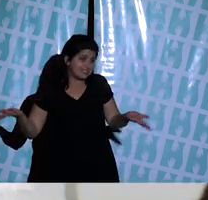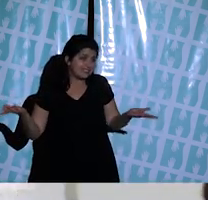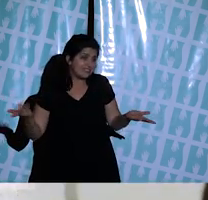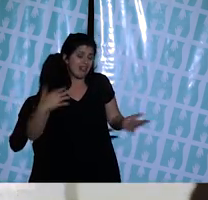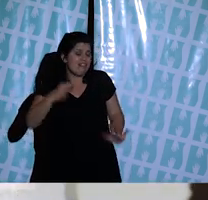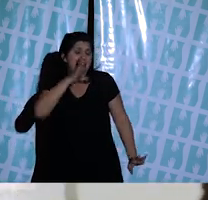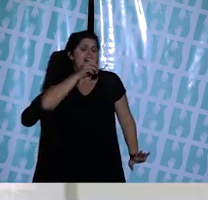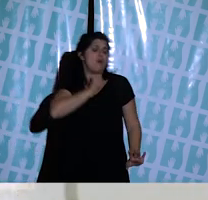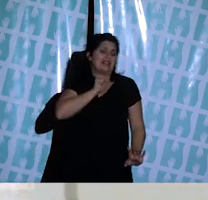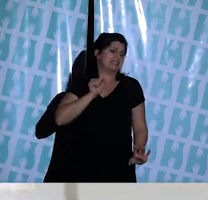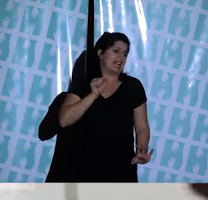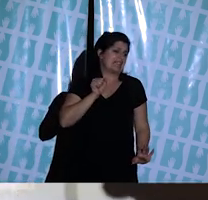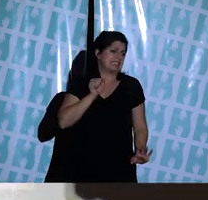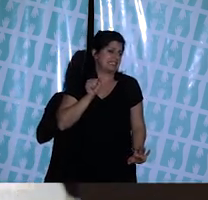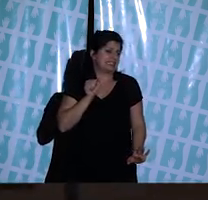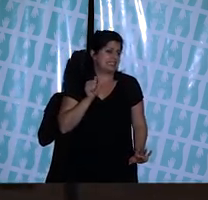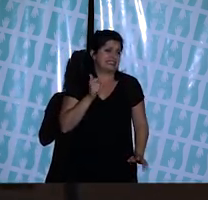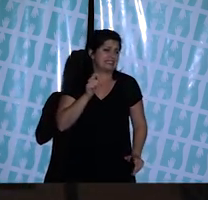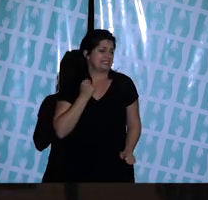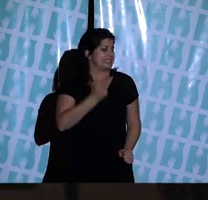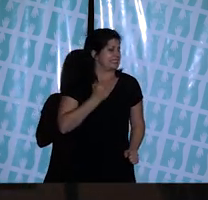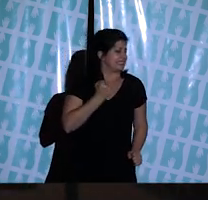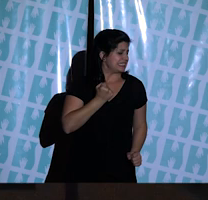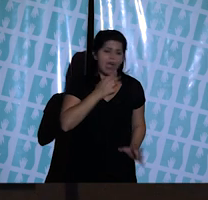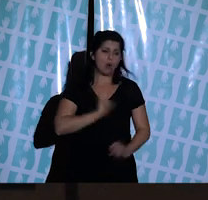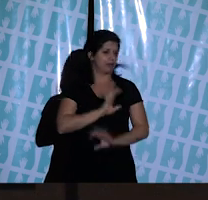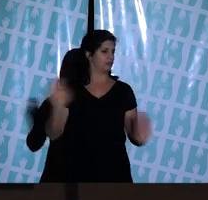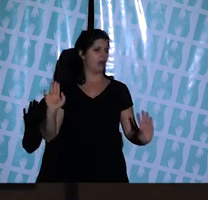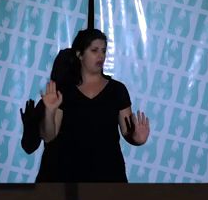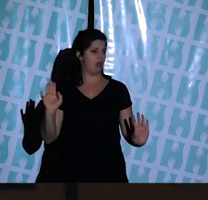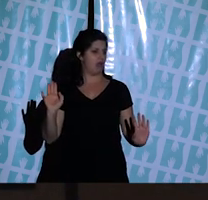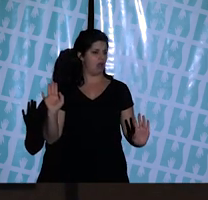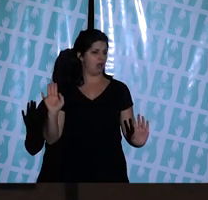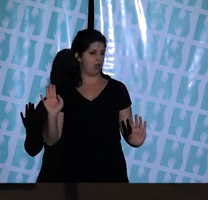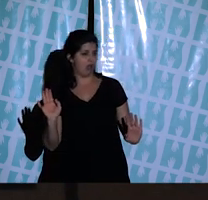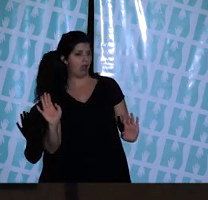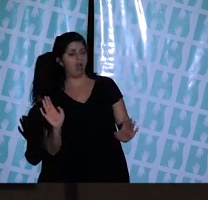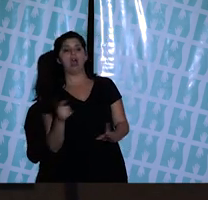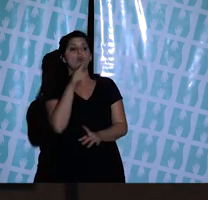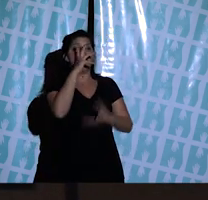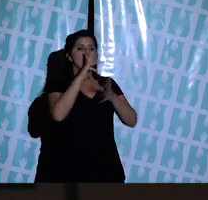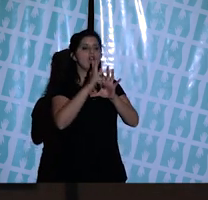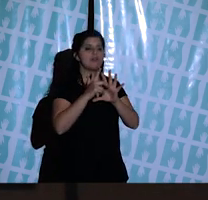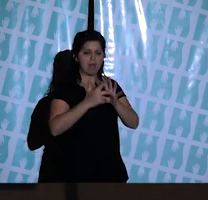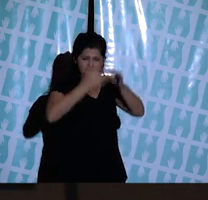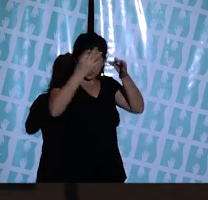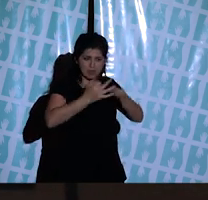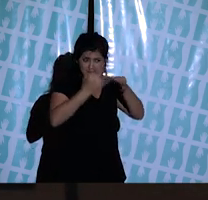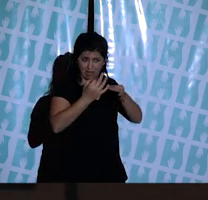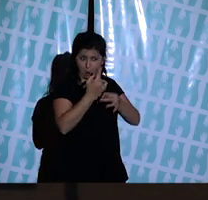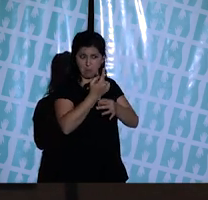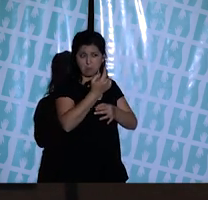hay que bancarse las ganas. De hecho, uno de los métodos más extraordinarios de los pocos que tienen efecto para dejar de